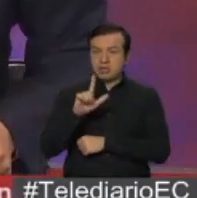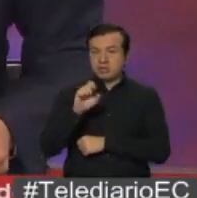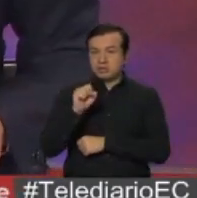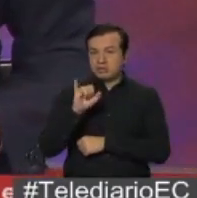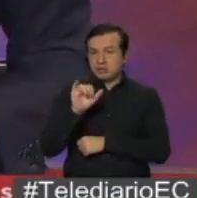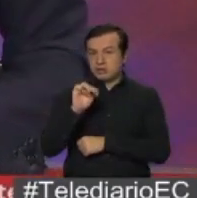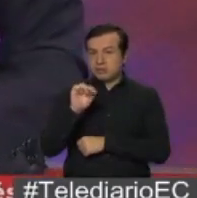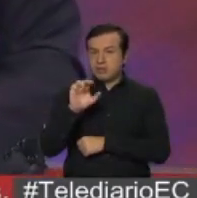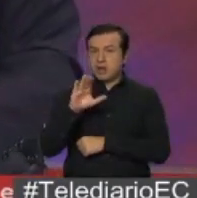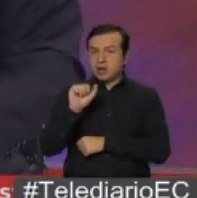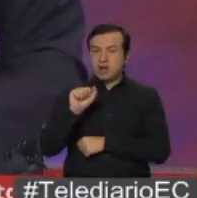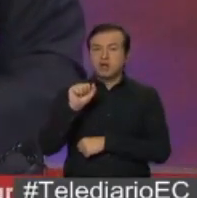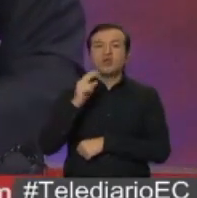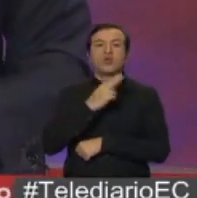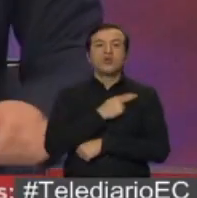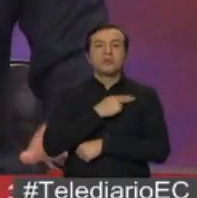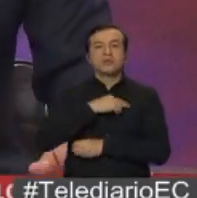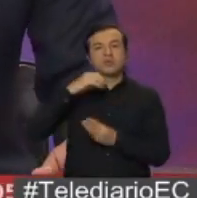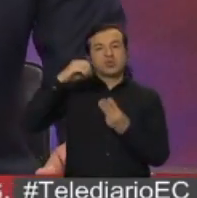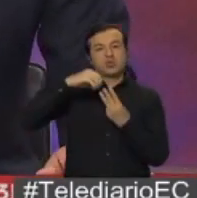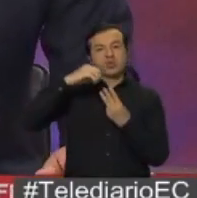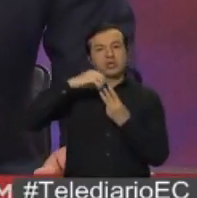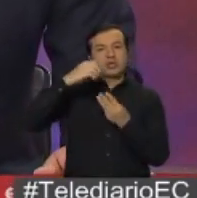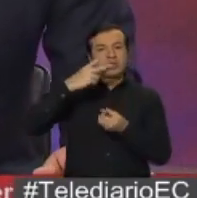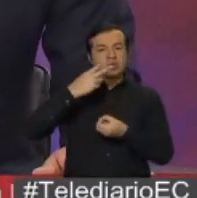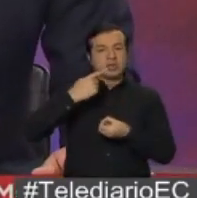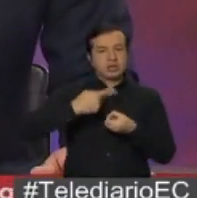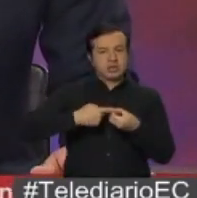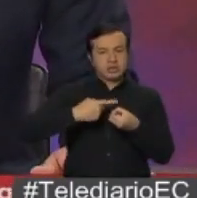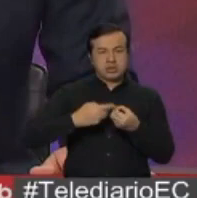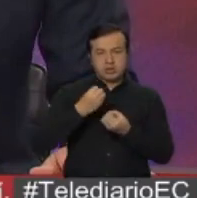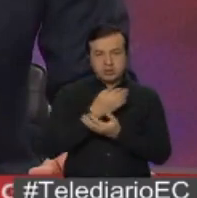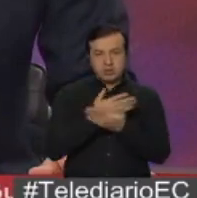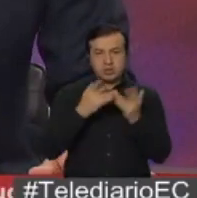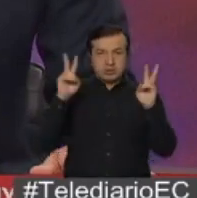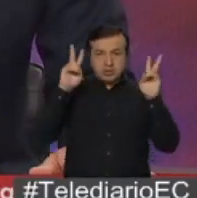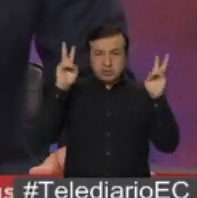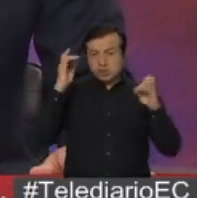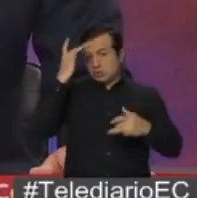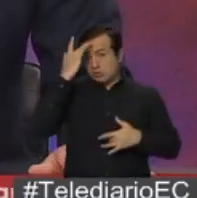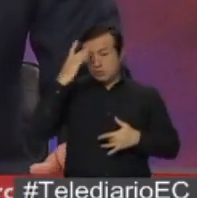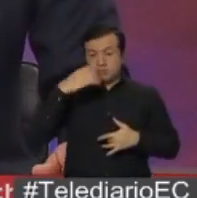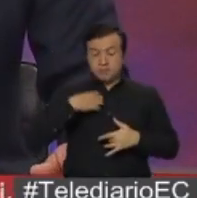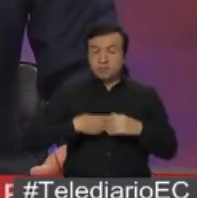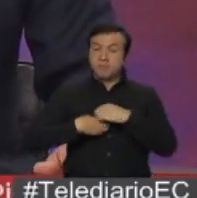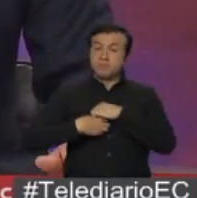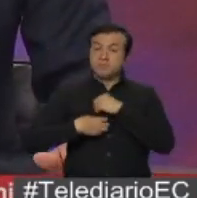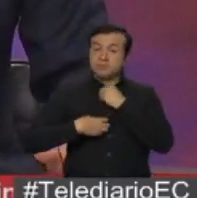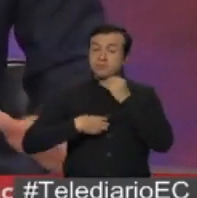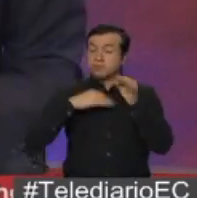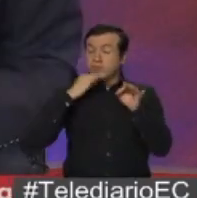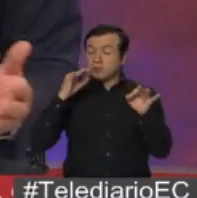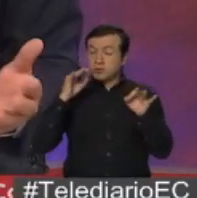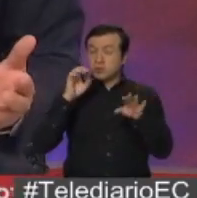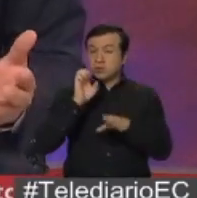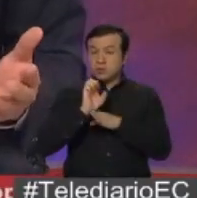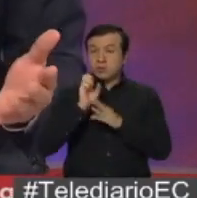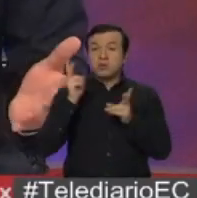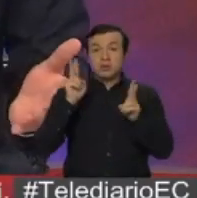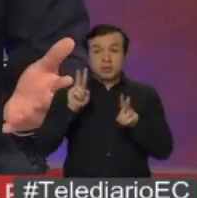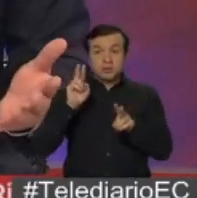de la universidad de la ciudad de quito por ofrecernos información relacionada a la presencia del com y 19 en el país y también